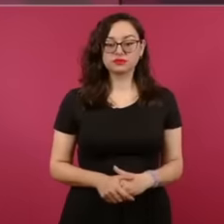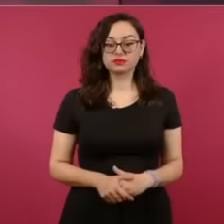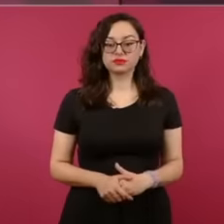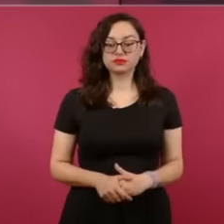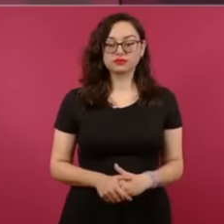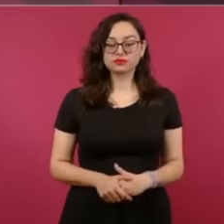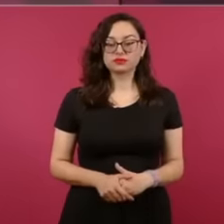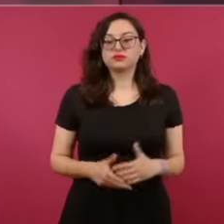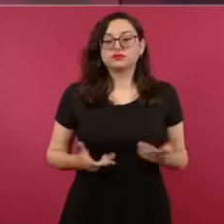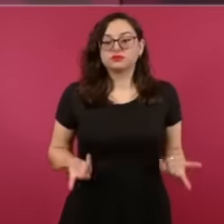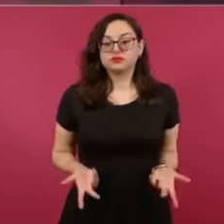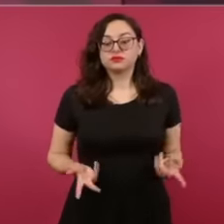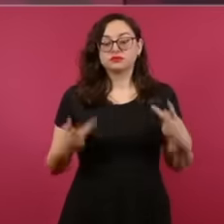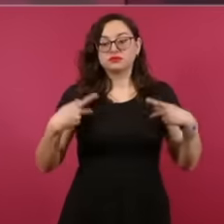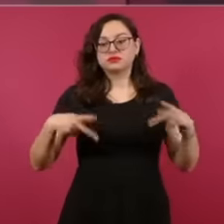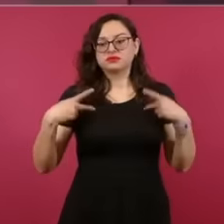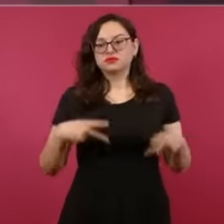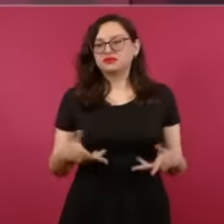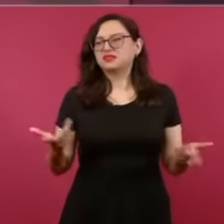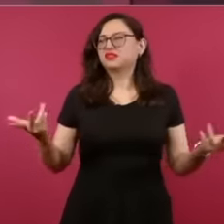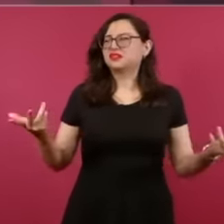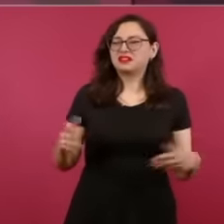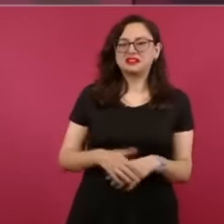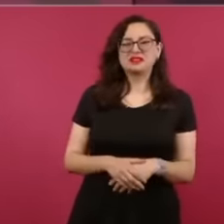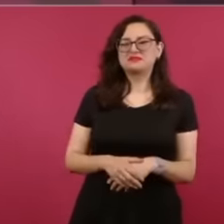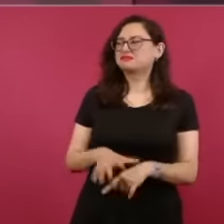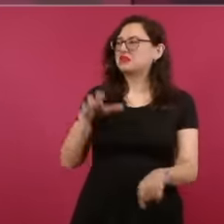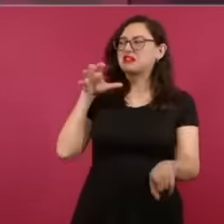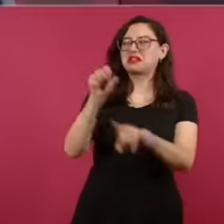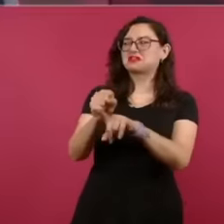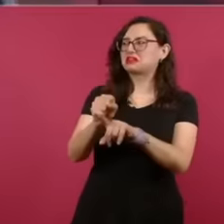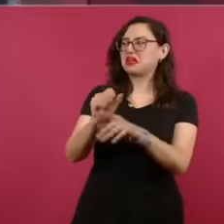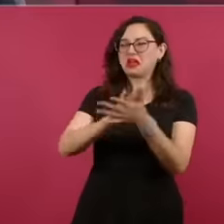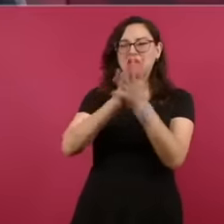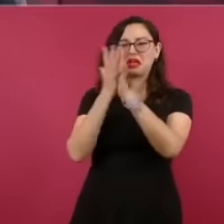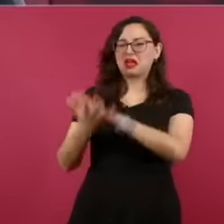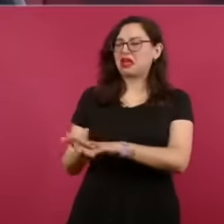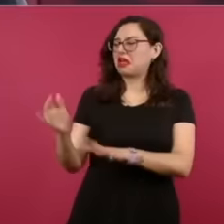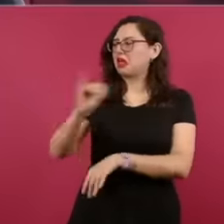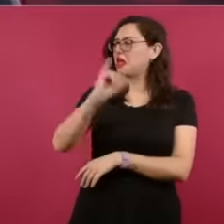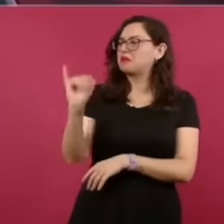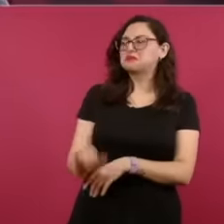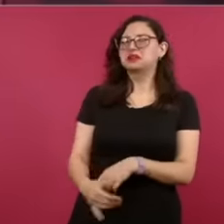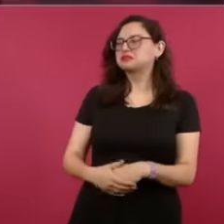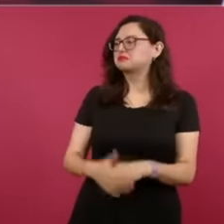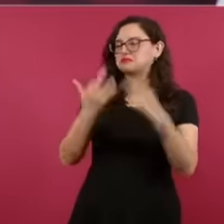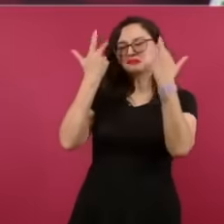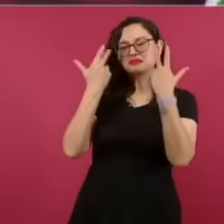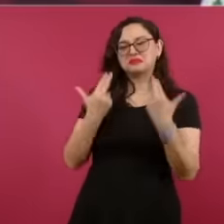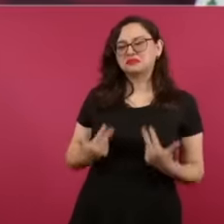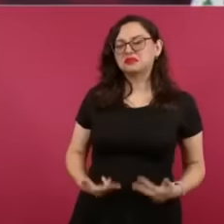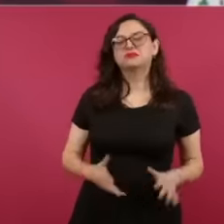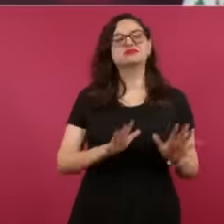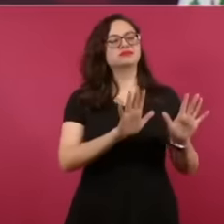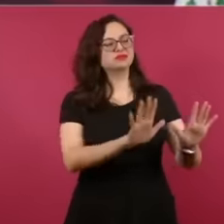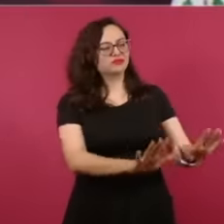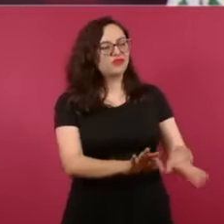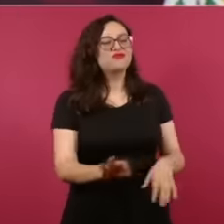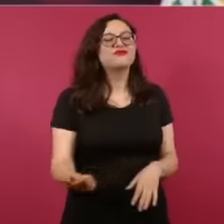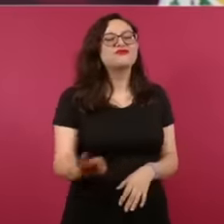muchos se desanimaban, decían, no se va a poder. Y nosotros decíamos, sí, sí se va a poder. Nada más que